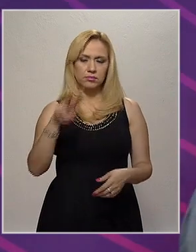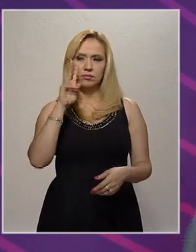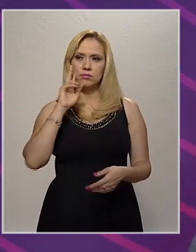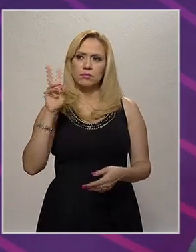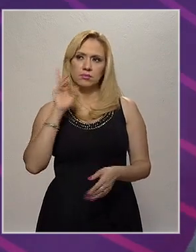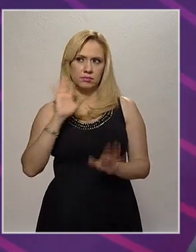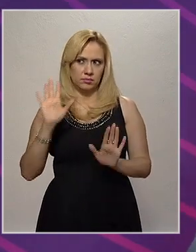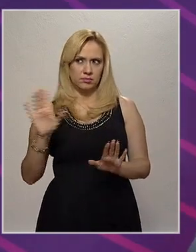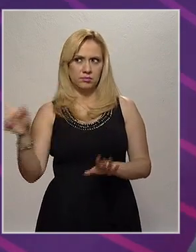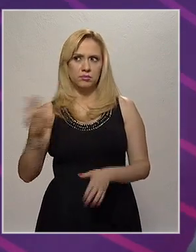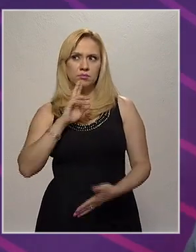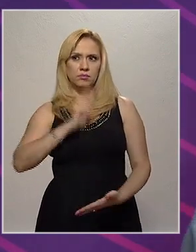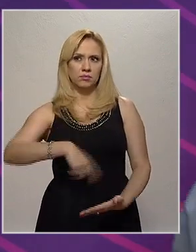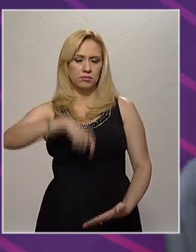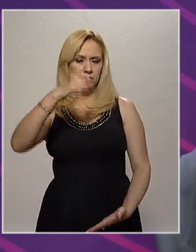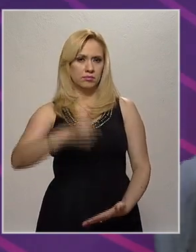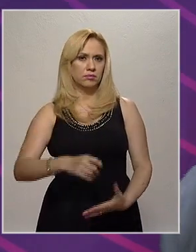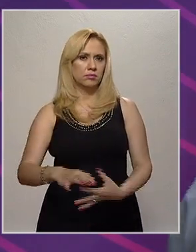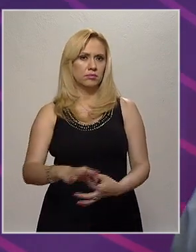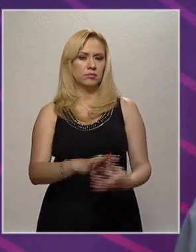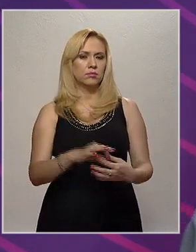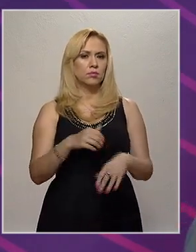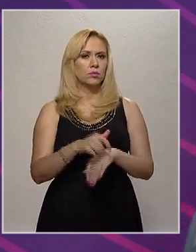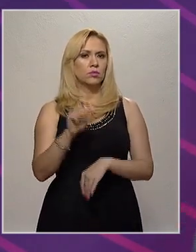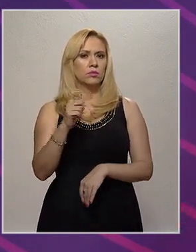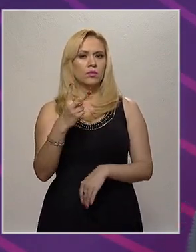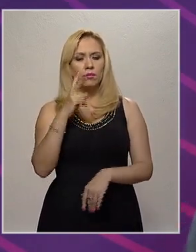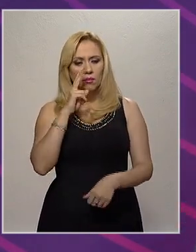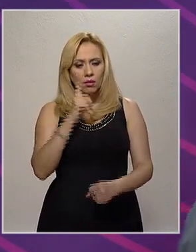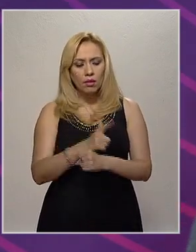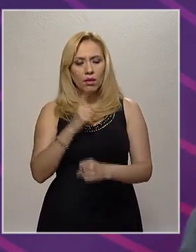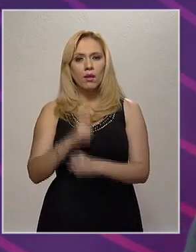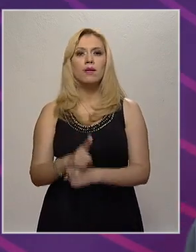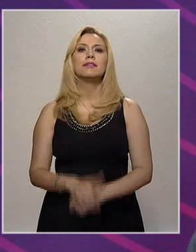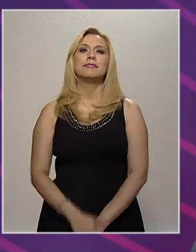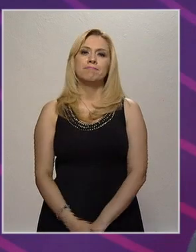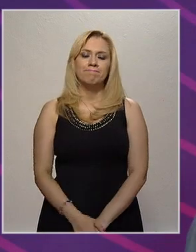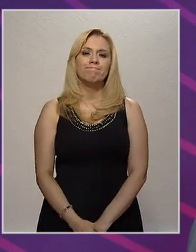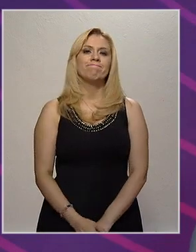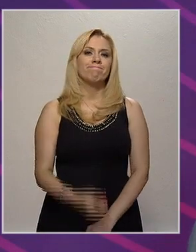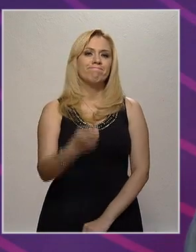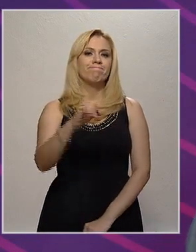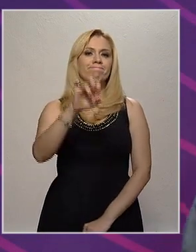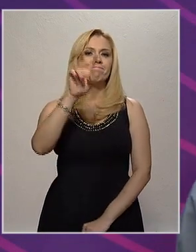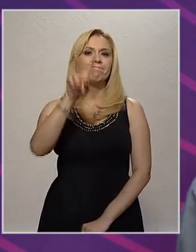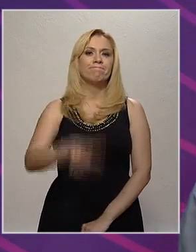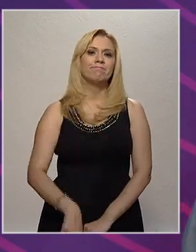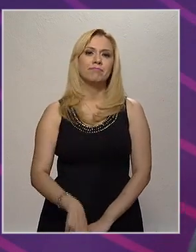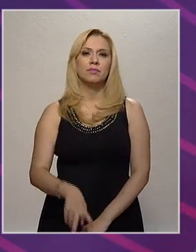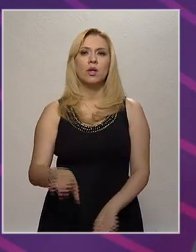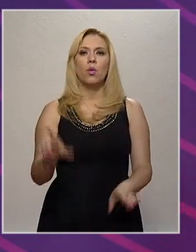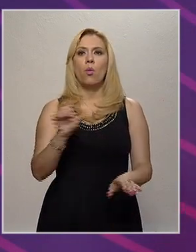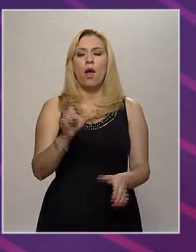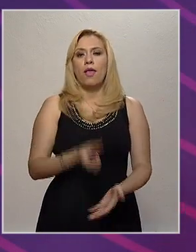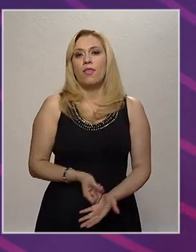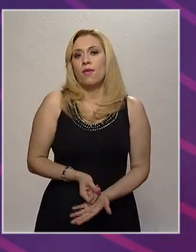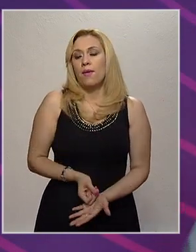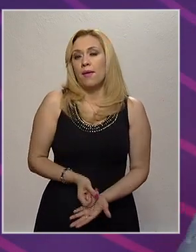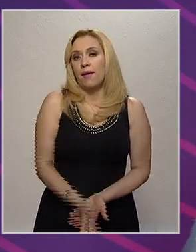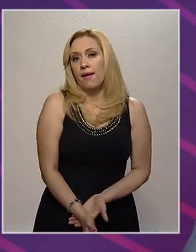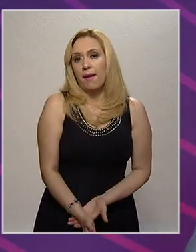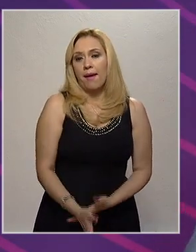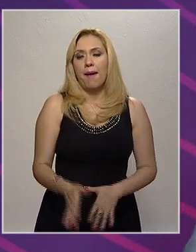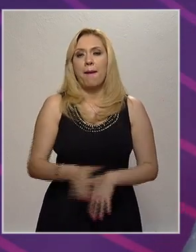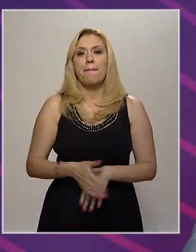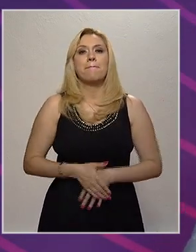metodología de la jurisprudencia 22 e identificamos algunos elementos que comparto muy rápido. En principio, durante el parto, embarazo